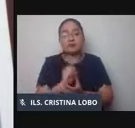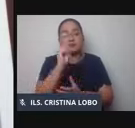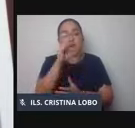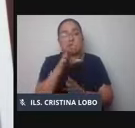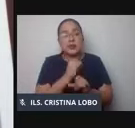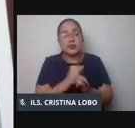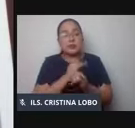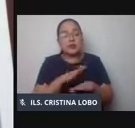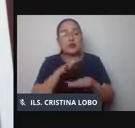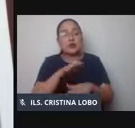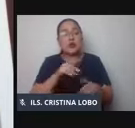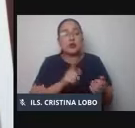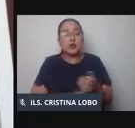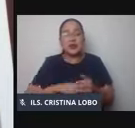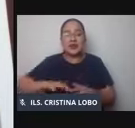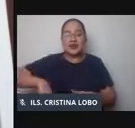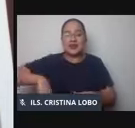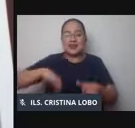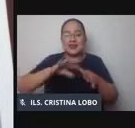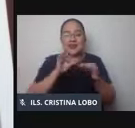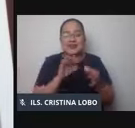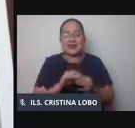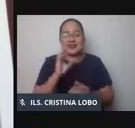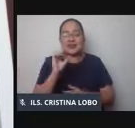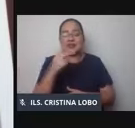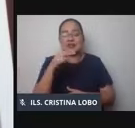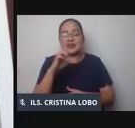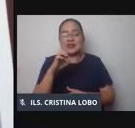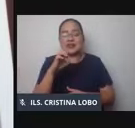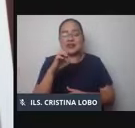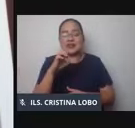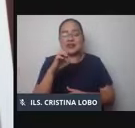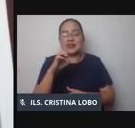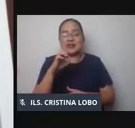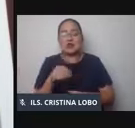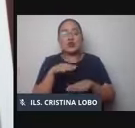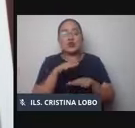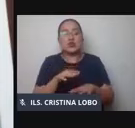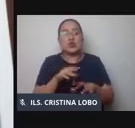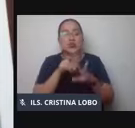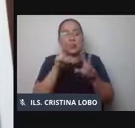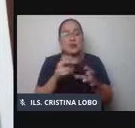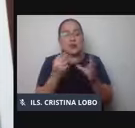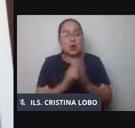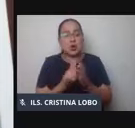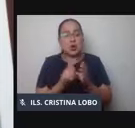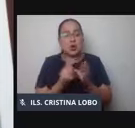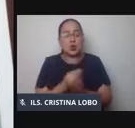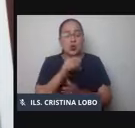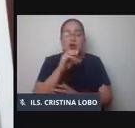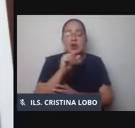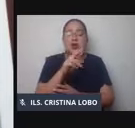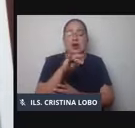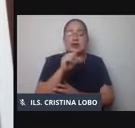que ya nos mandó el hermoso Sergio sobre el curso Carisma para